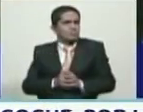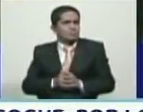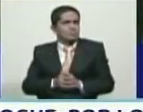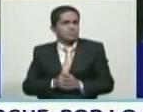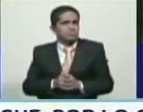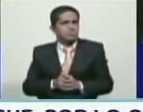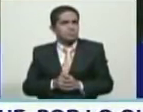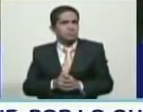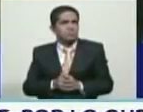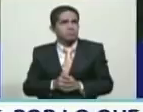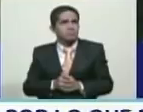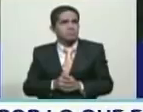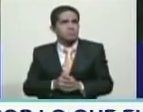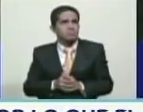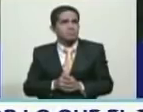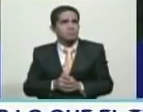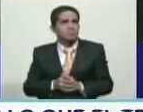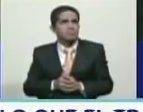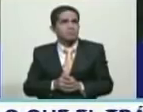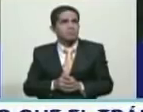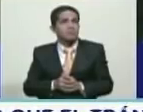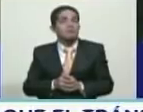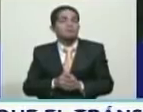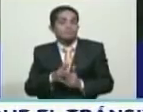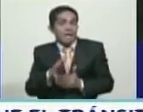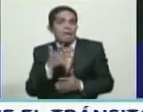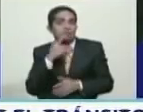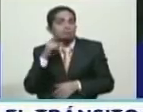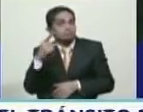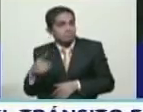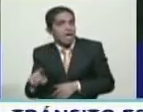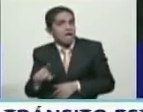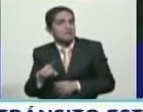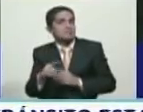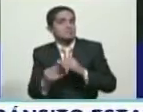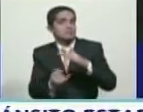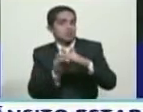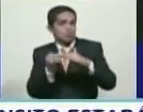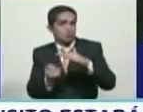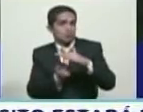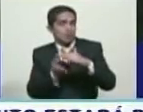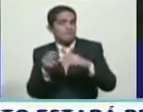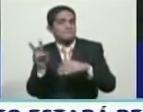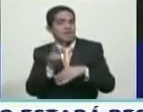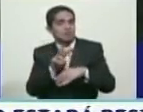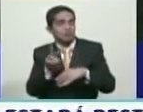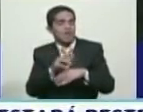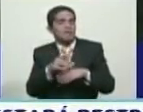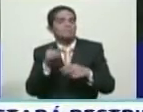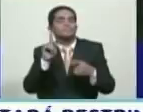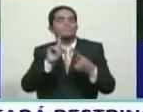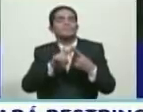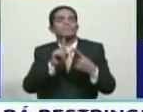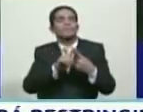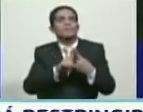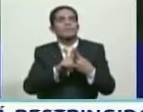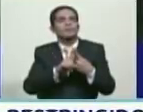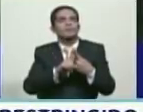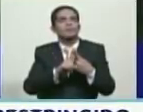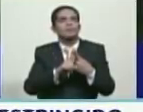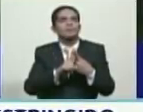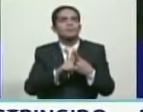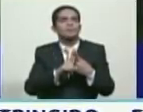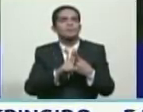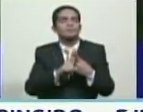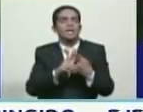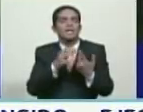through their institutions, mediante sus instituciones entre ellas, sin